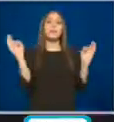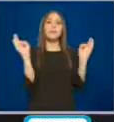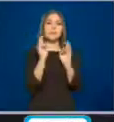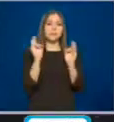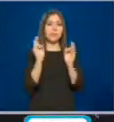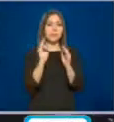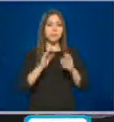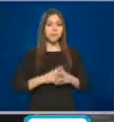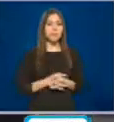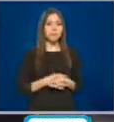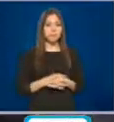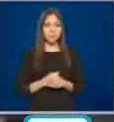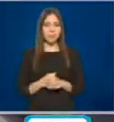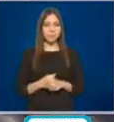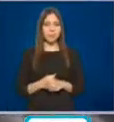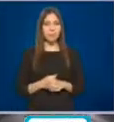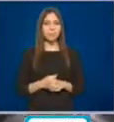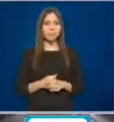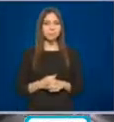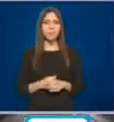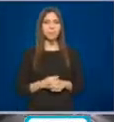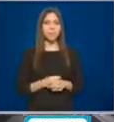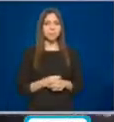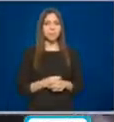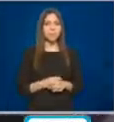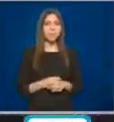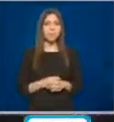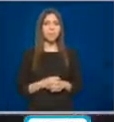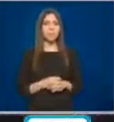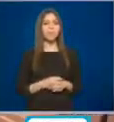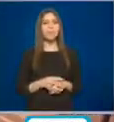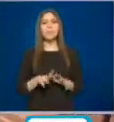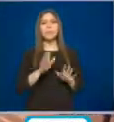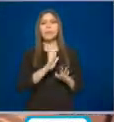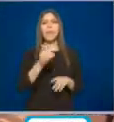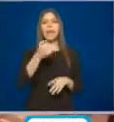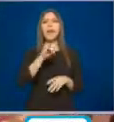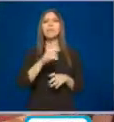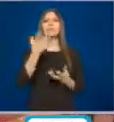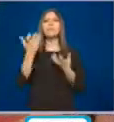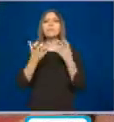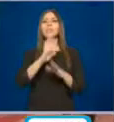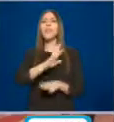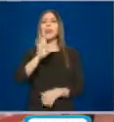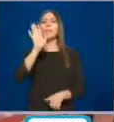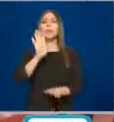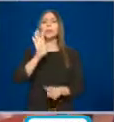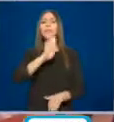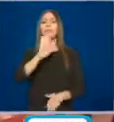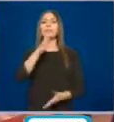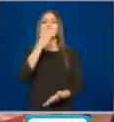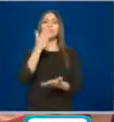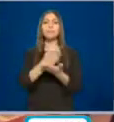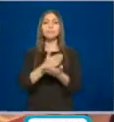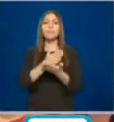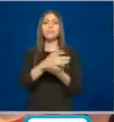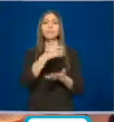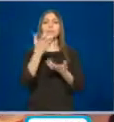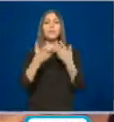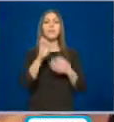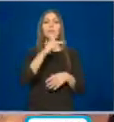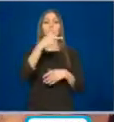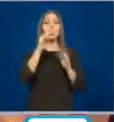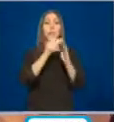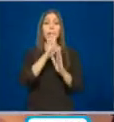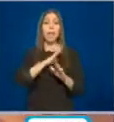Sí, exacto. ahí está. Y ahí en agua, tan. Ya con Ok. eso cortamos la cocción. Cortamos cocción. En casita, si de preferencia tienen hielos, estaría increíble. Ah,